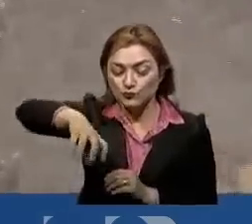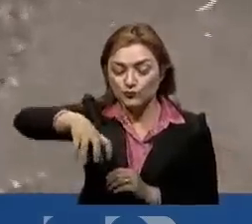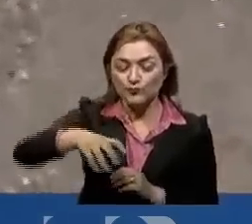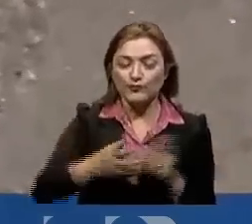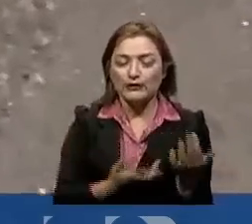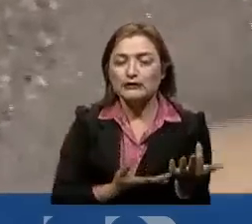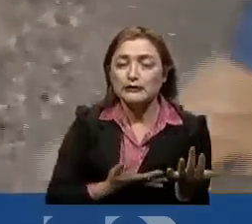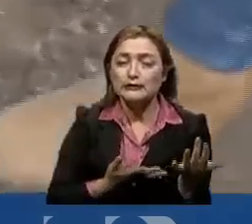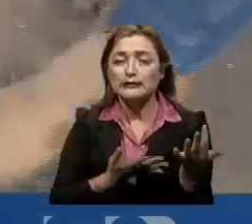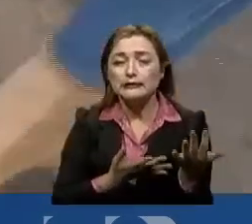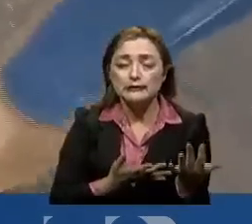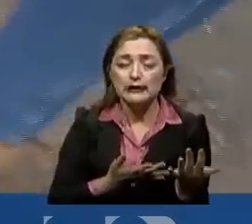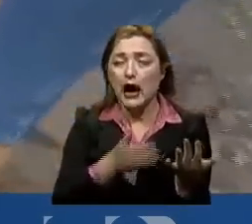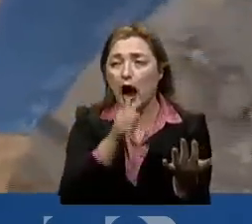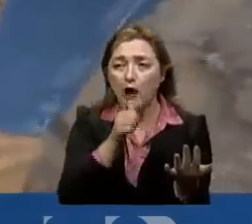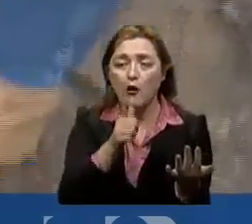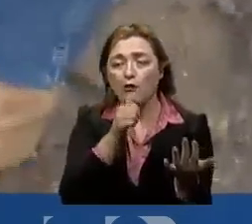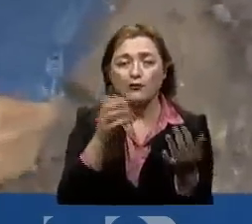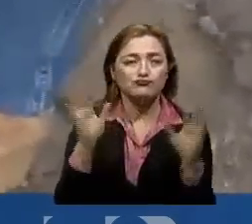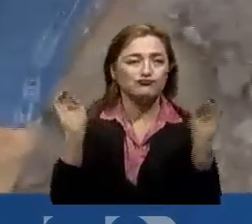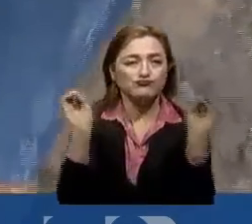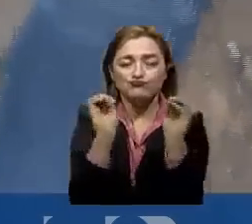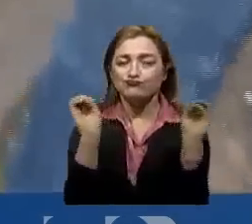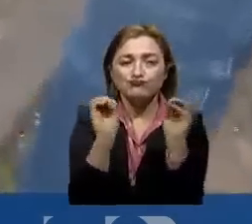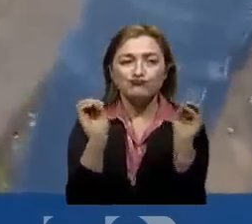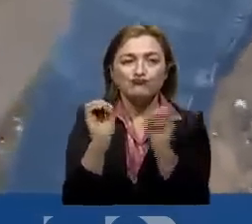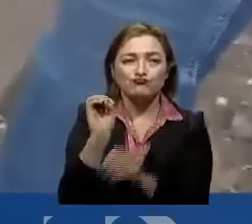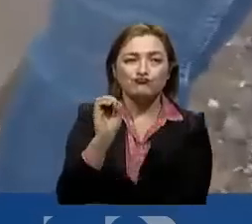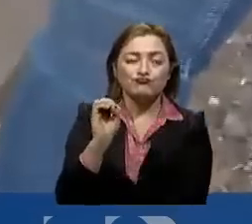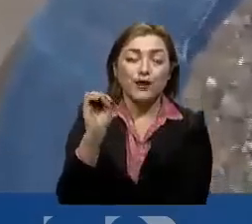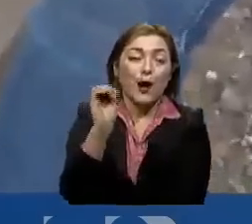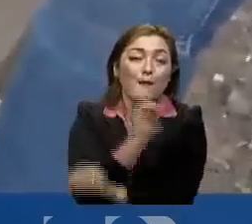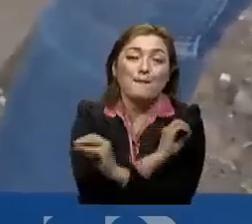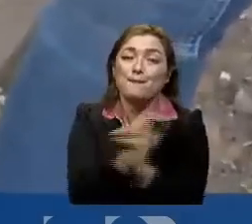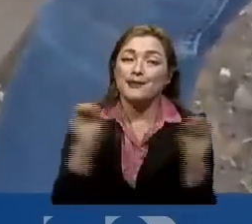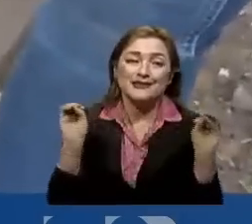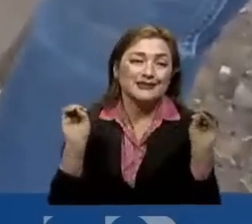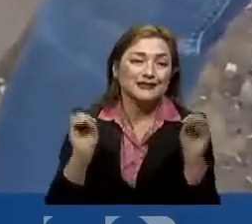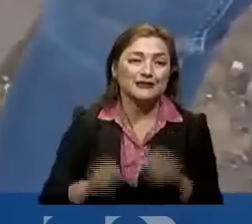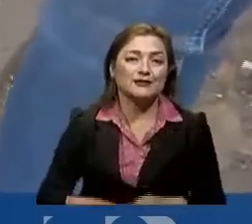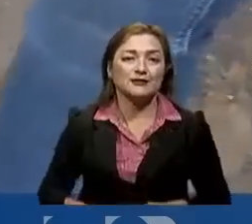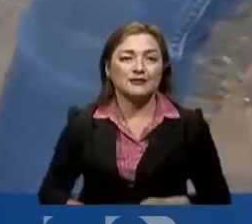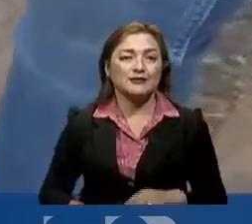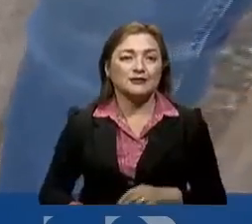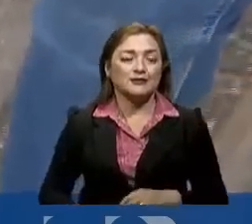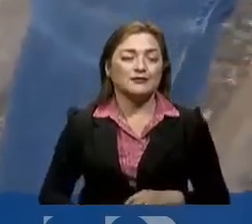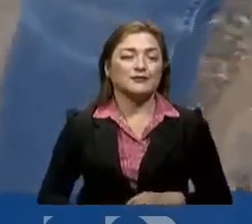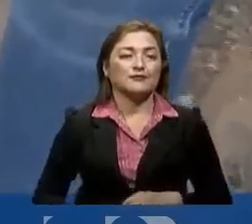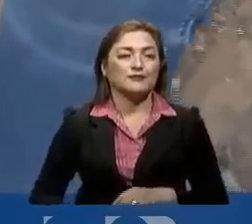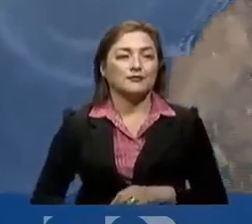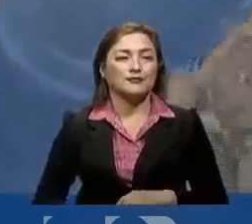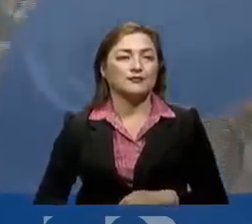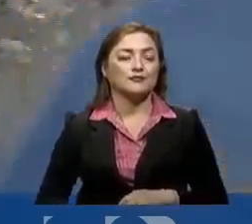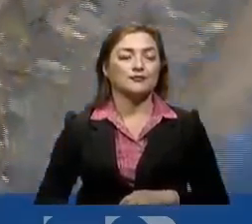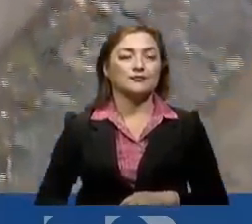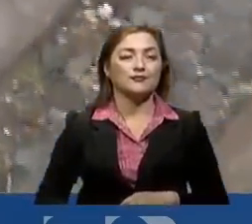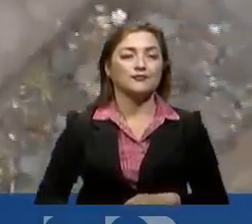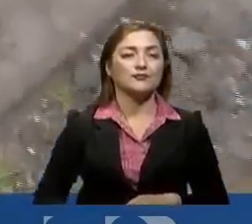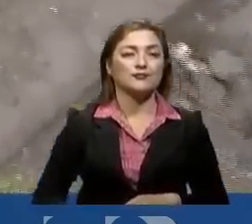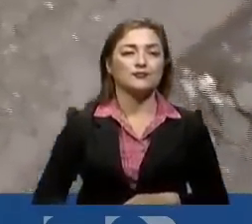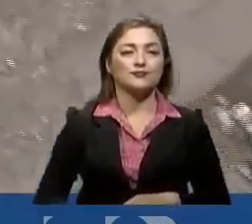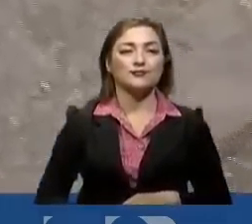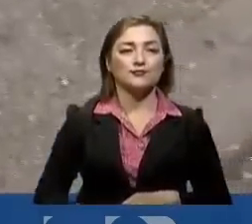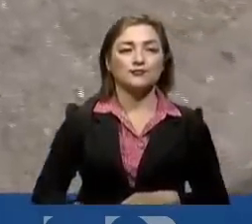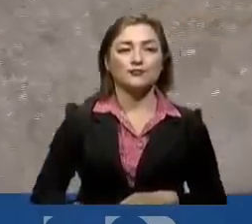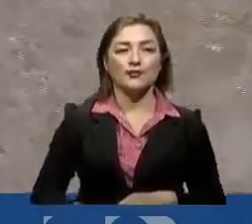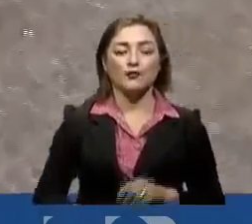tener alguna gota de agua, sin embargo, así pasa. Sin una sola gota de agua, totalmente seco, y los